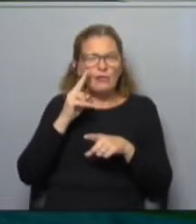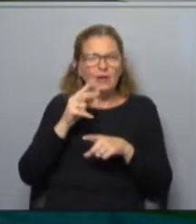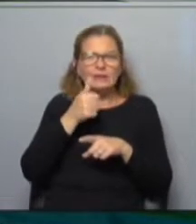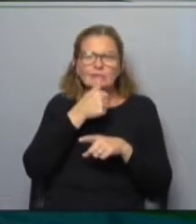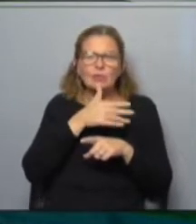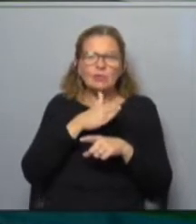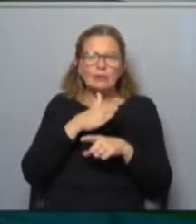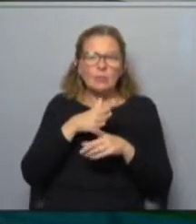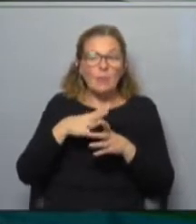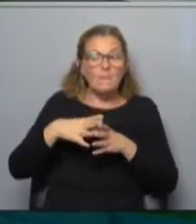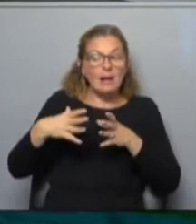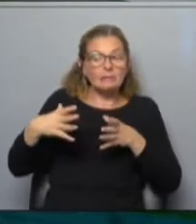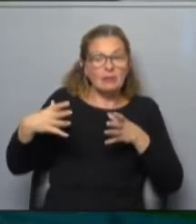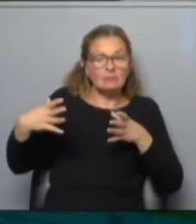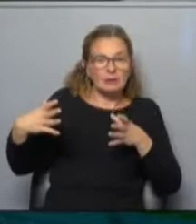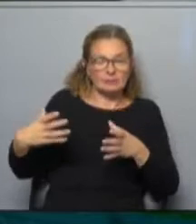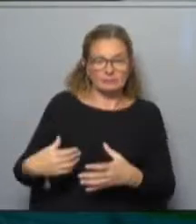historia, cada vez han ido creciendo más.